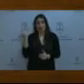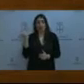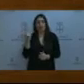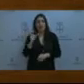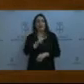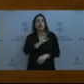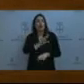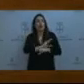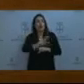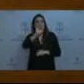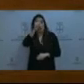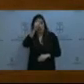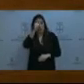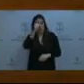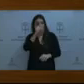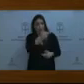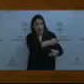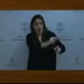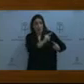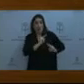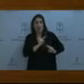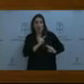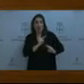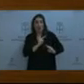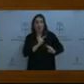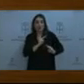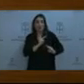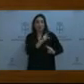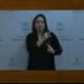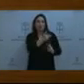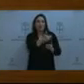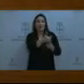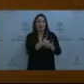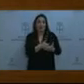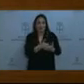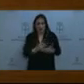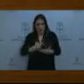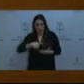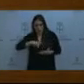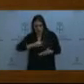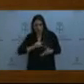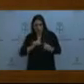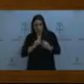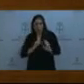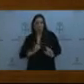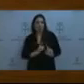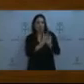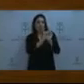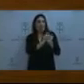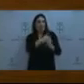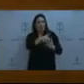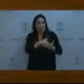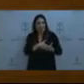consejero, en su réplica, nos pedía a nosotros, a un partido de la oposición, que hiciésemos